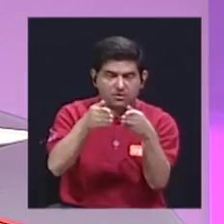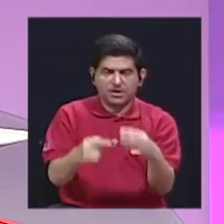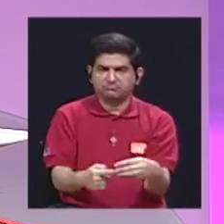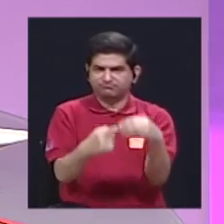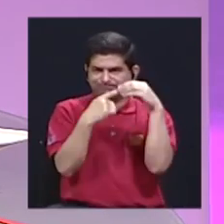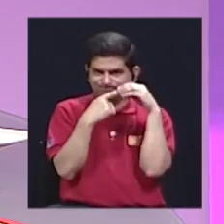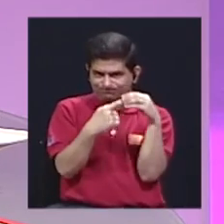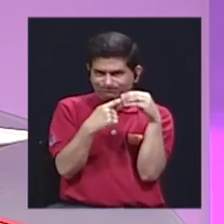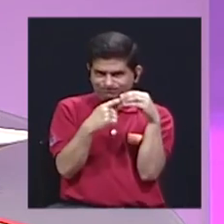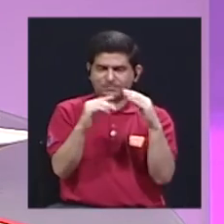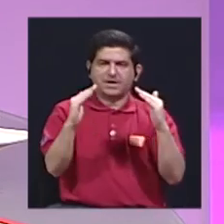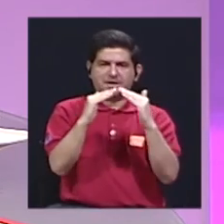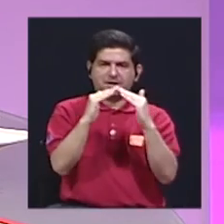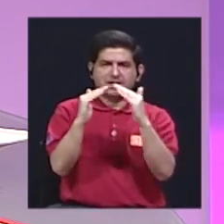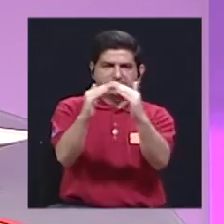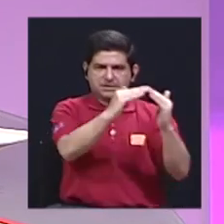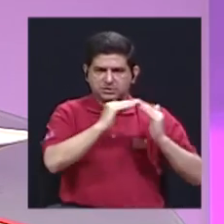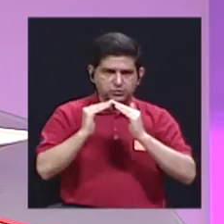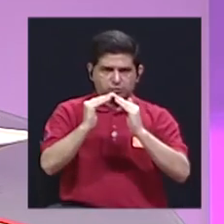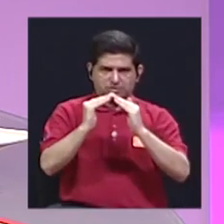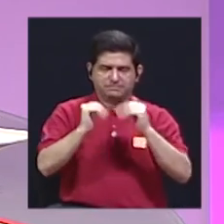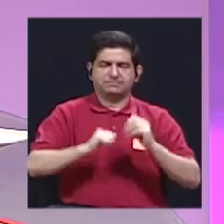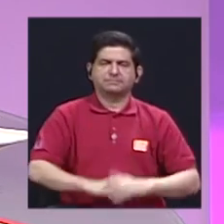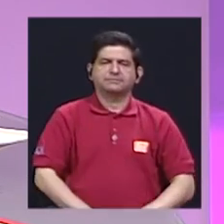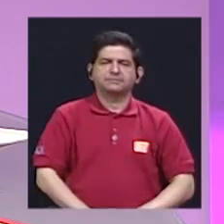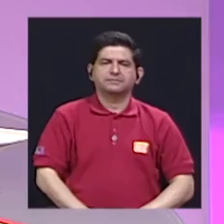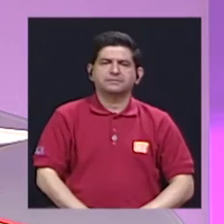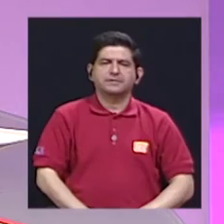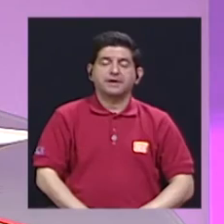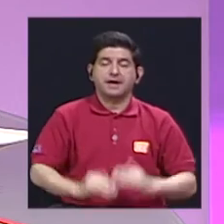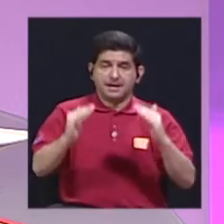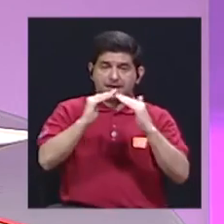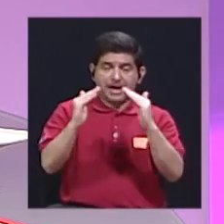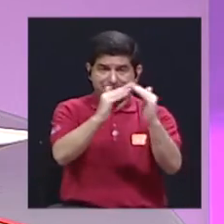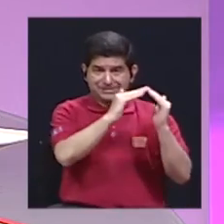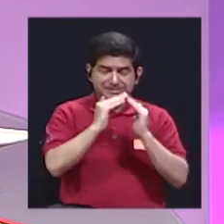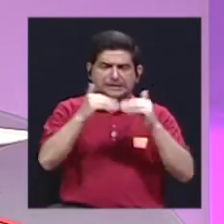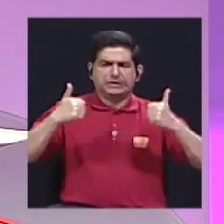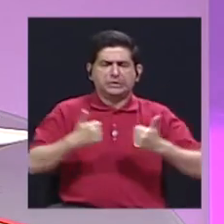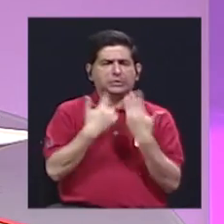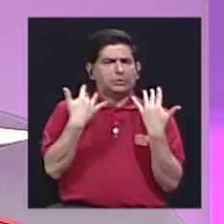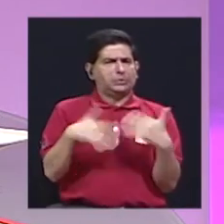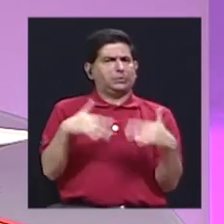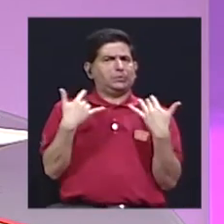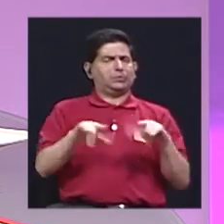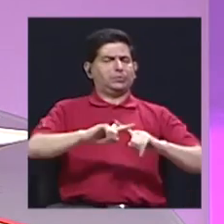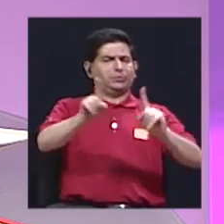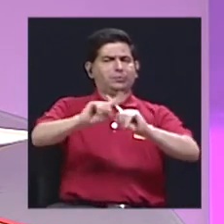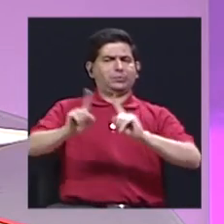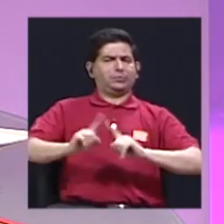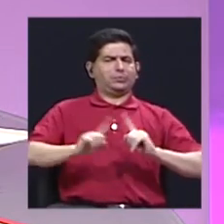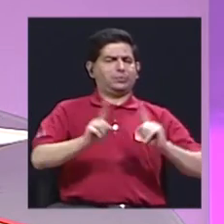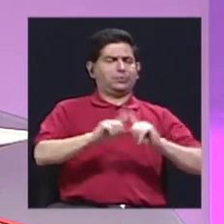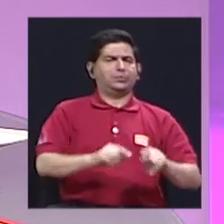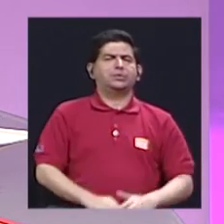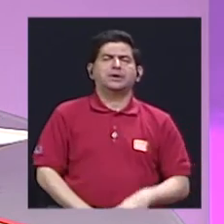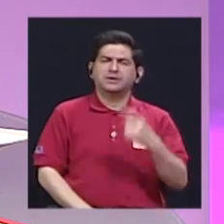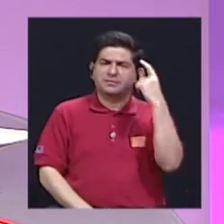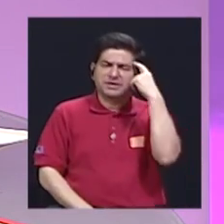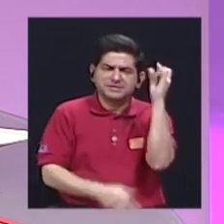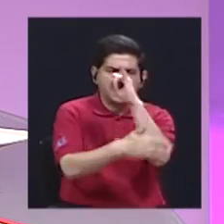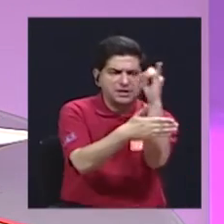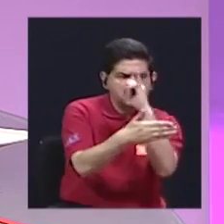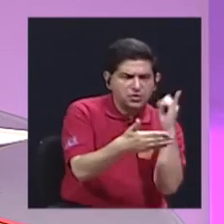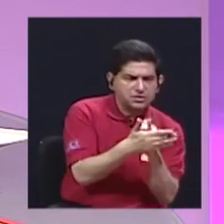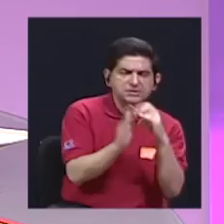más la vivienda urbana que a la vivienda urbana tiene muchos retos en términos de vivienda de